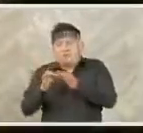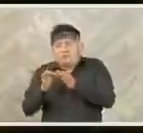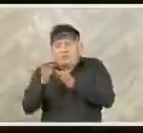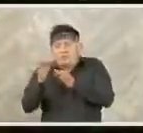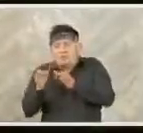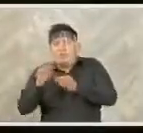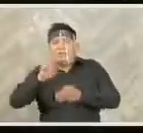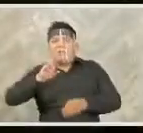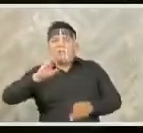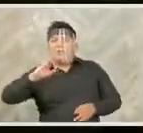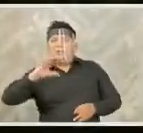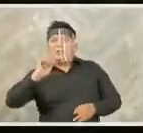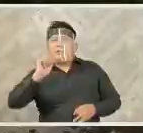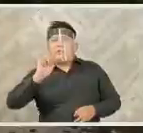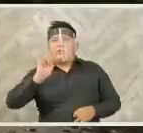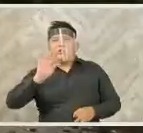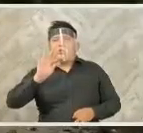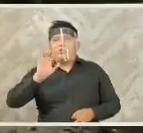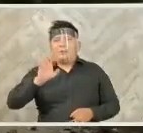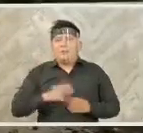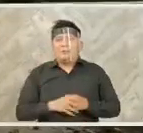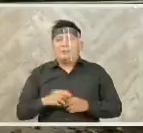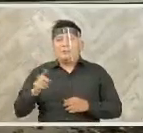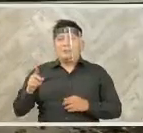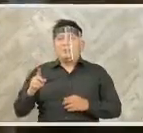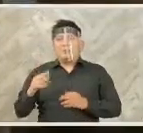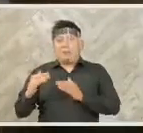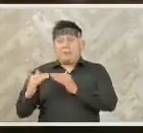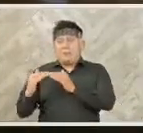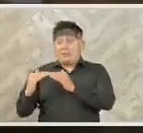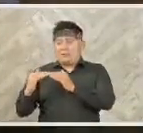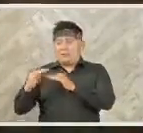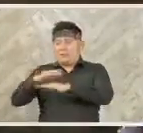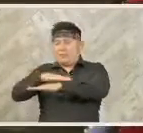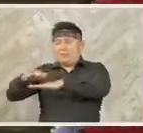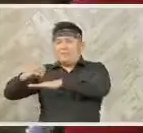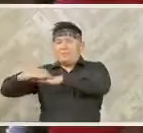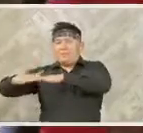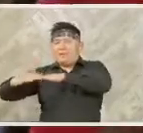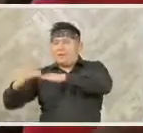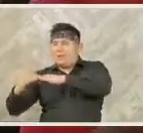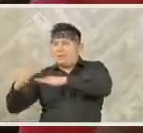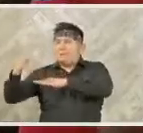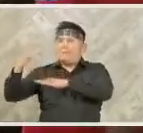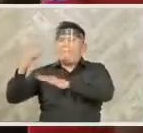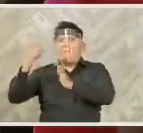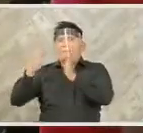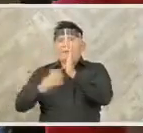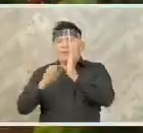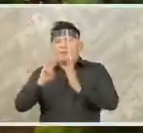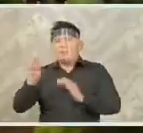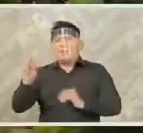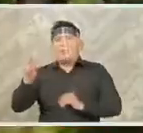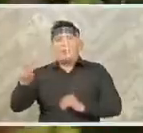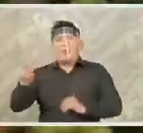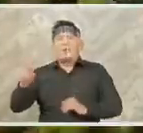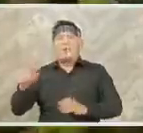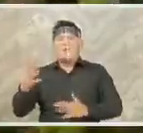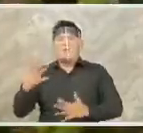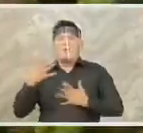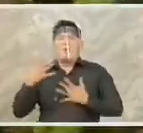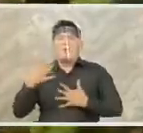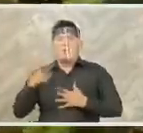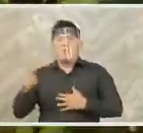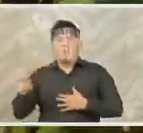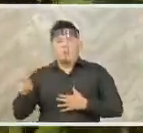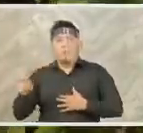que tiene incluso una altura superior a 1.300 metros sobre el nivel del mar, donde se siembra café, por ejemplo, donde hace frío. Si seguimos por